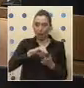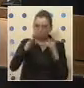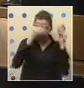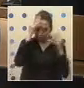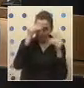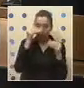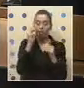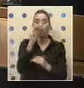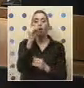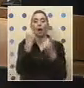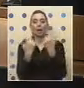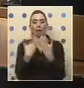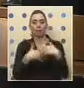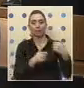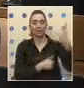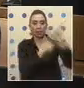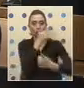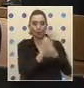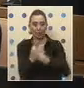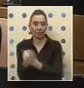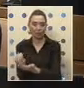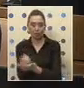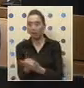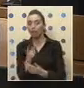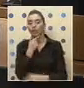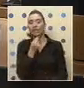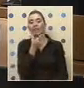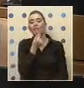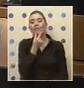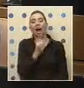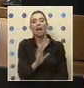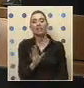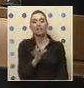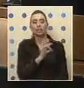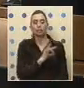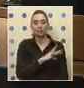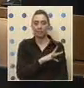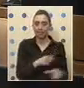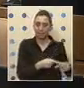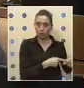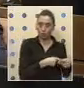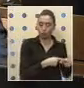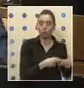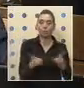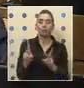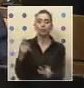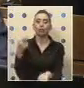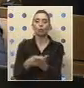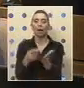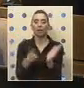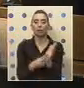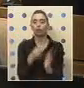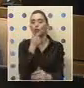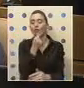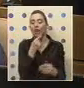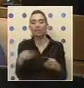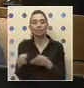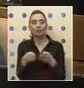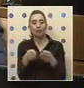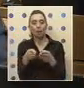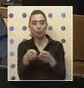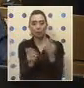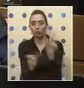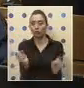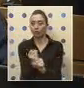de las empresas. Quieren el camino fácil, que la sociedad chilena le permita no pagar impuestos. Camino fácil que no tienen